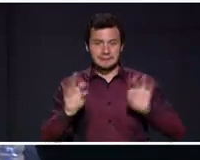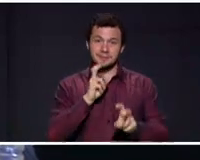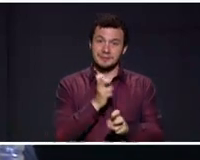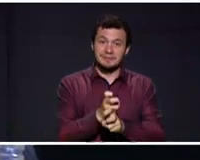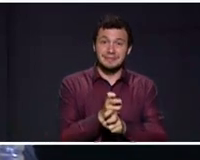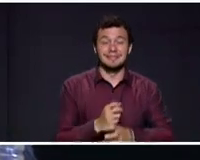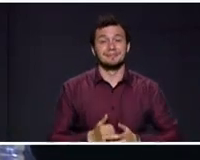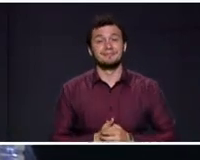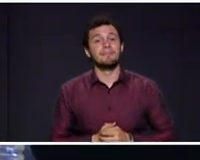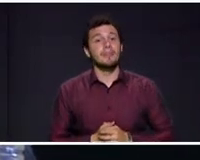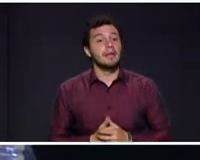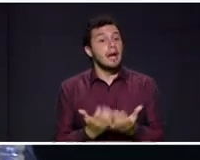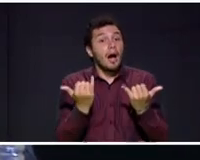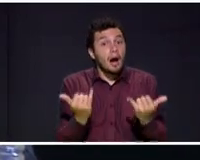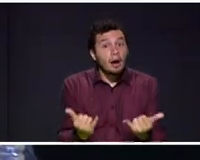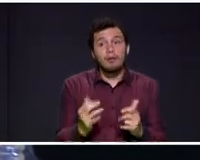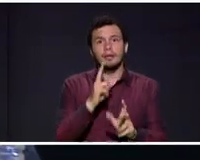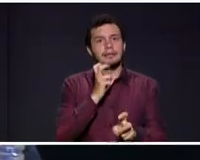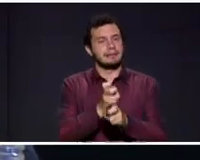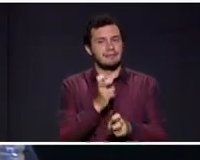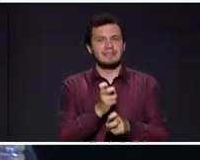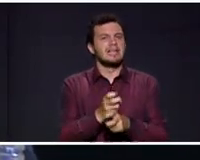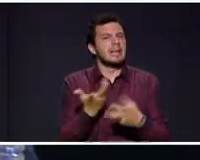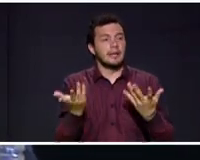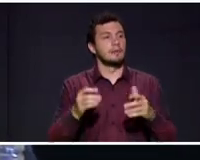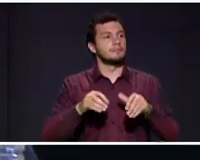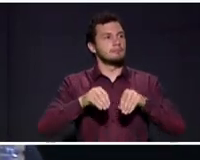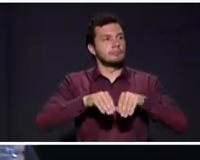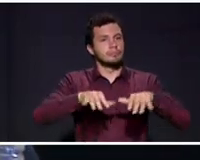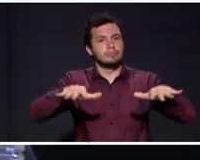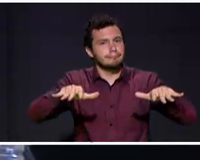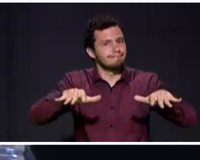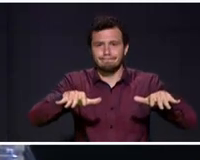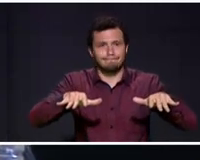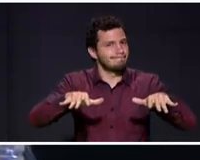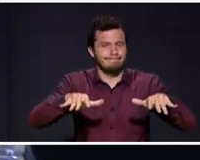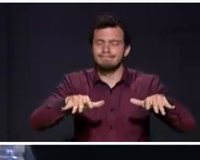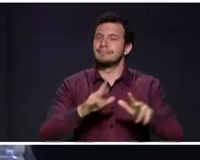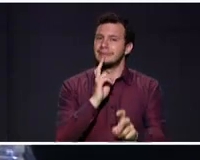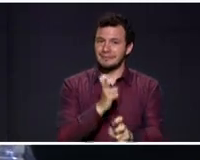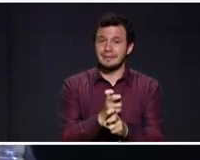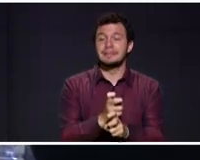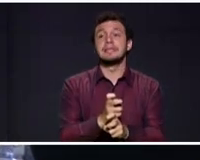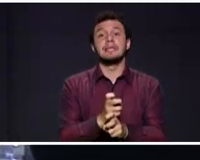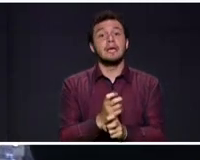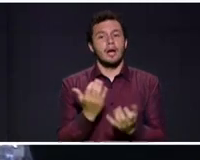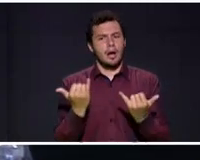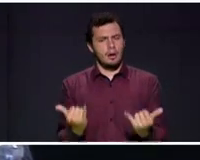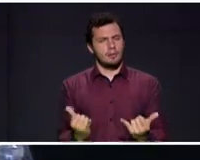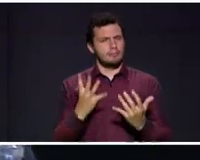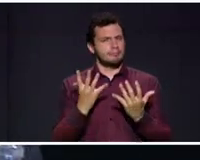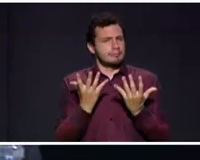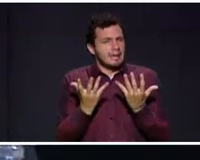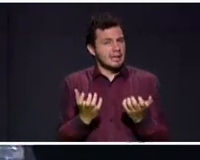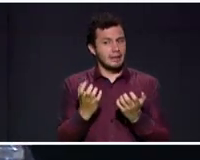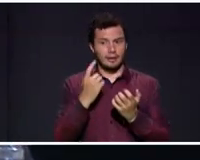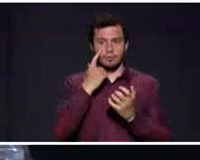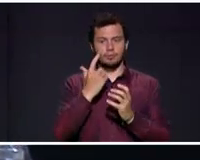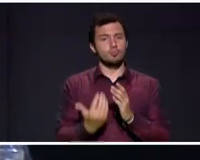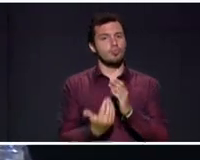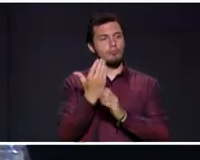cobertura y competencia es muy importante definir esto en el modelo de educación que queremos para antioquia nuestras